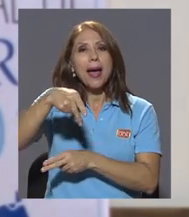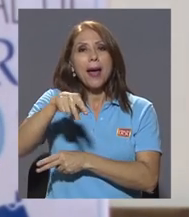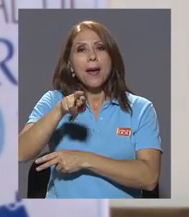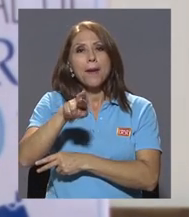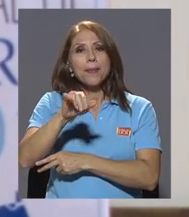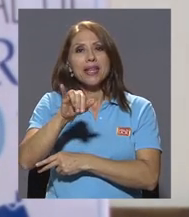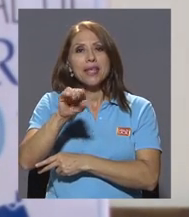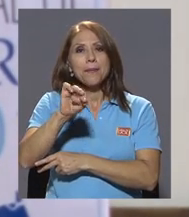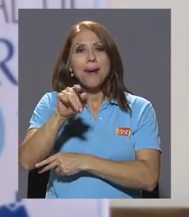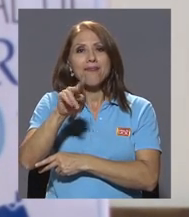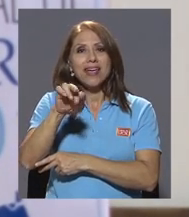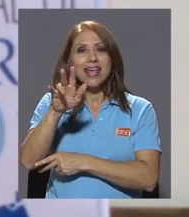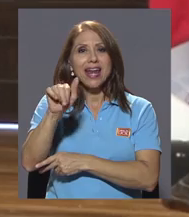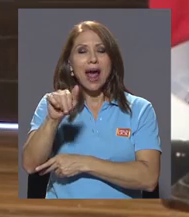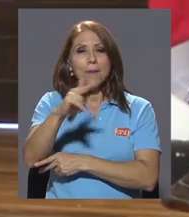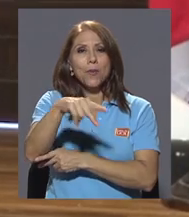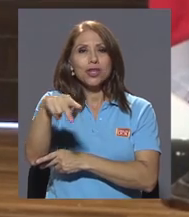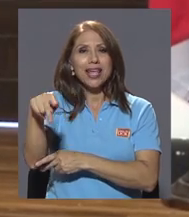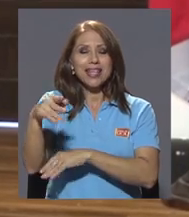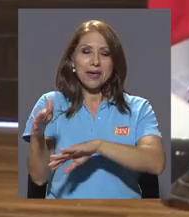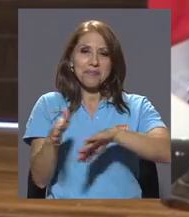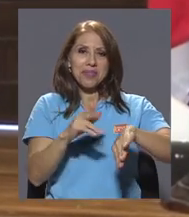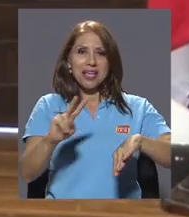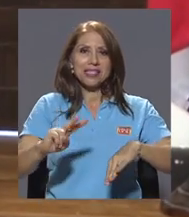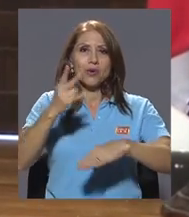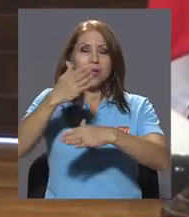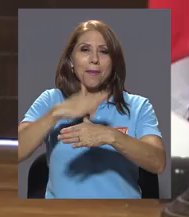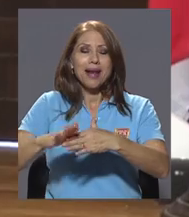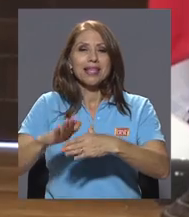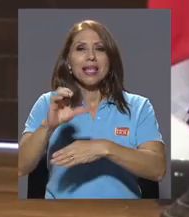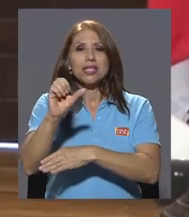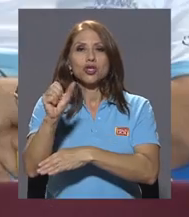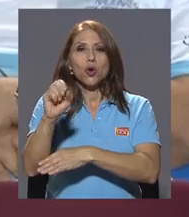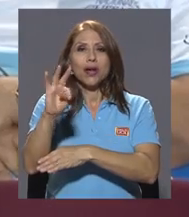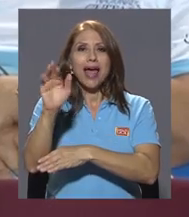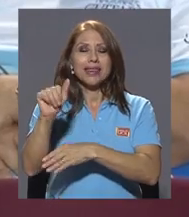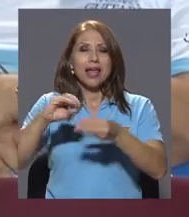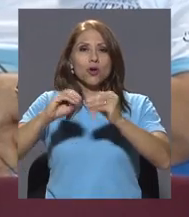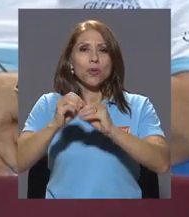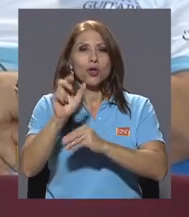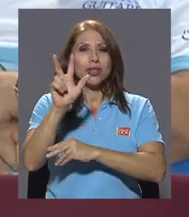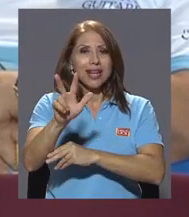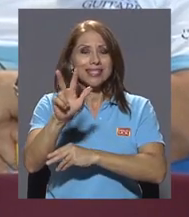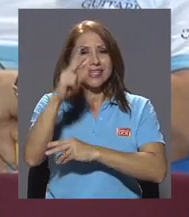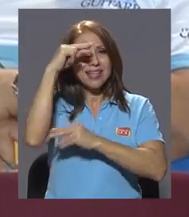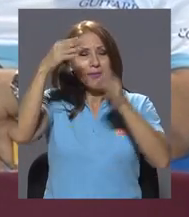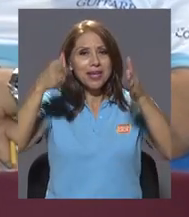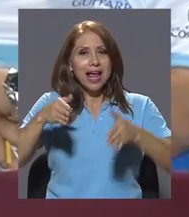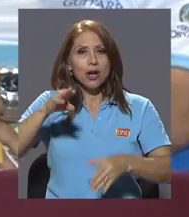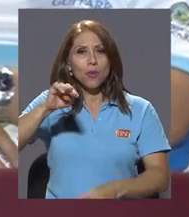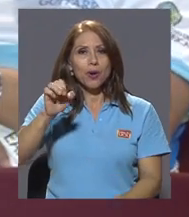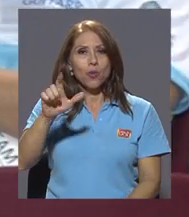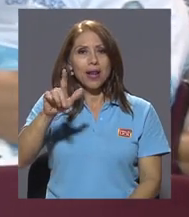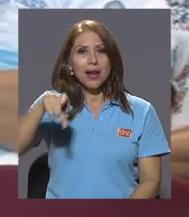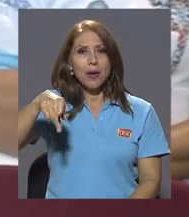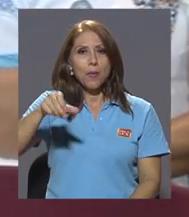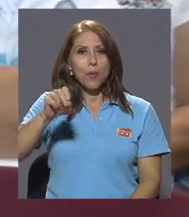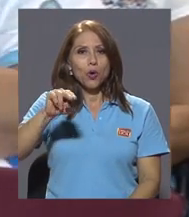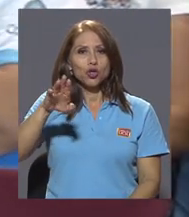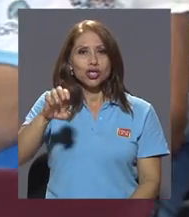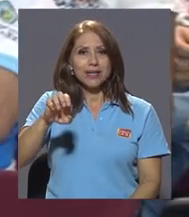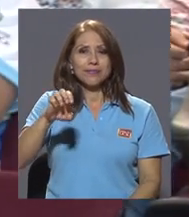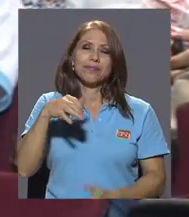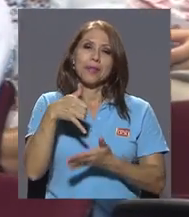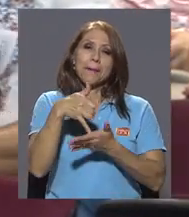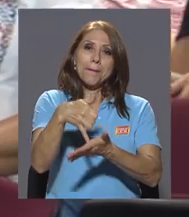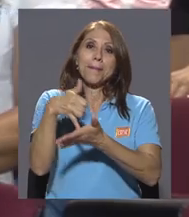Y para la segunda ronda toqué la sonata número 3 del compositor mexicano Manuel Ponce. Los premios para